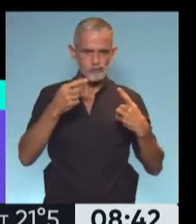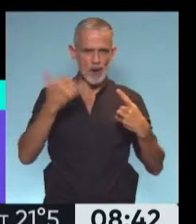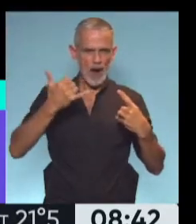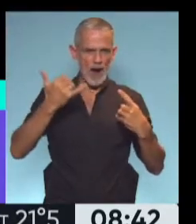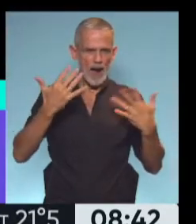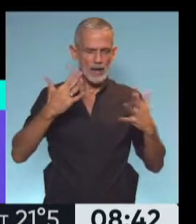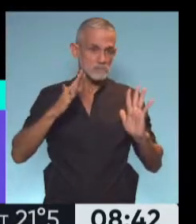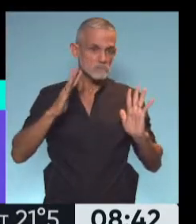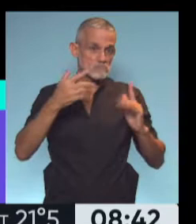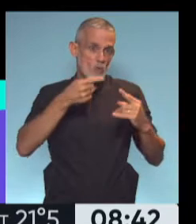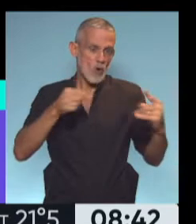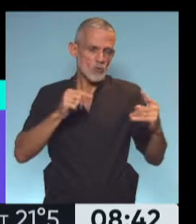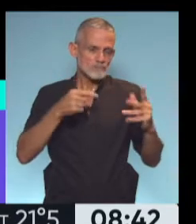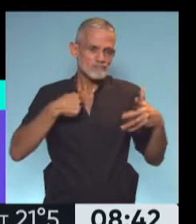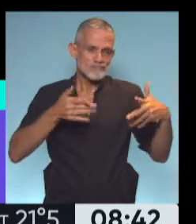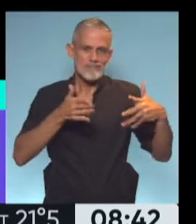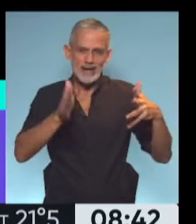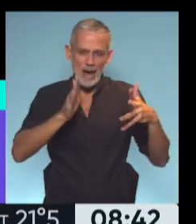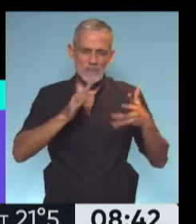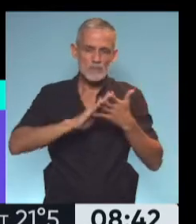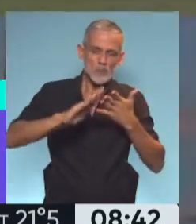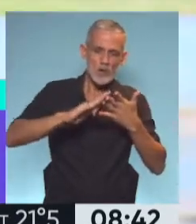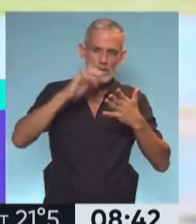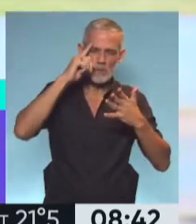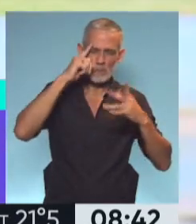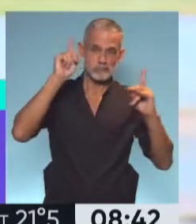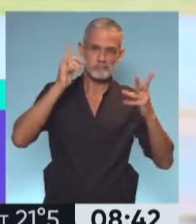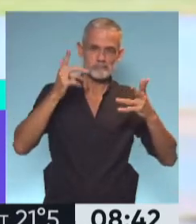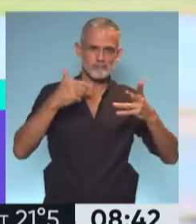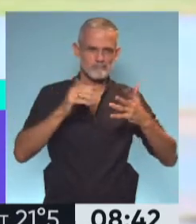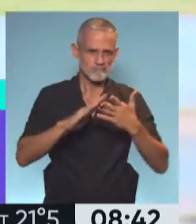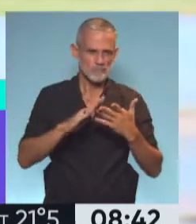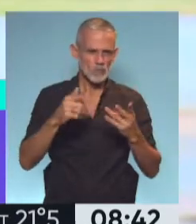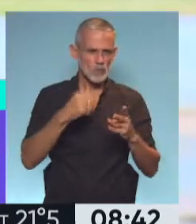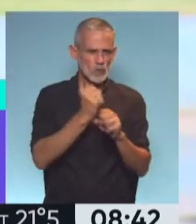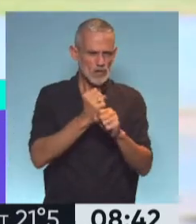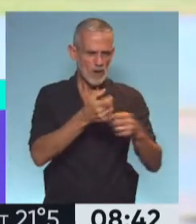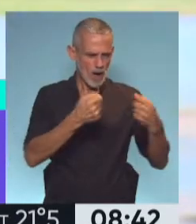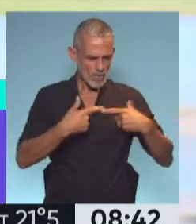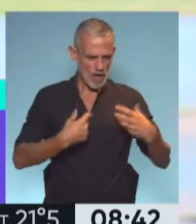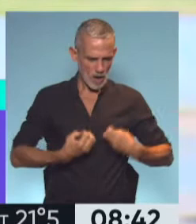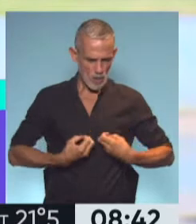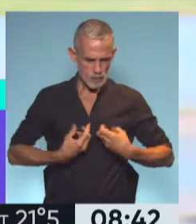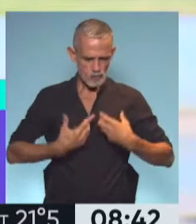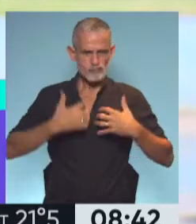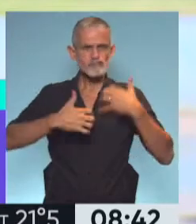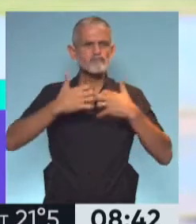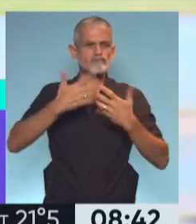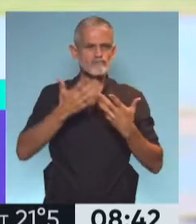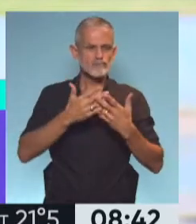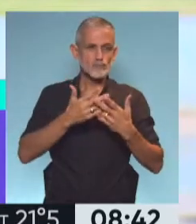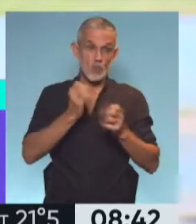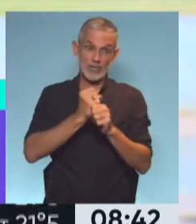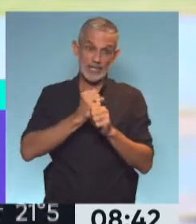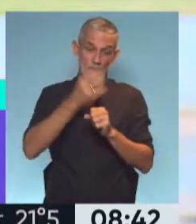cruce y nos llevan por caminos que no esperábamos. Entonces me parece que se trata de un trabajo teatral y actoral de mucha